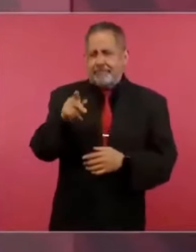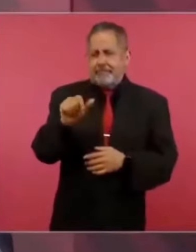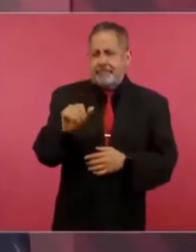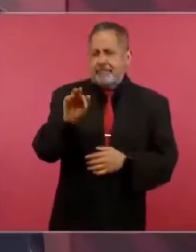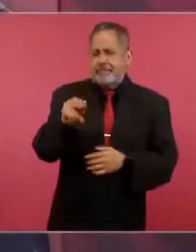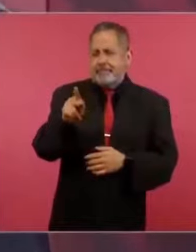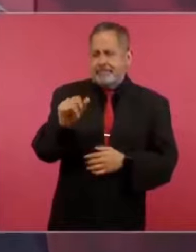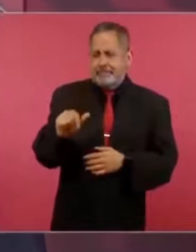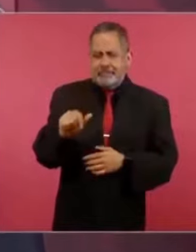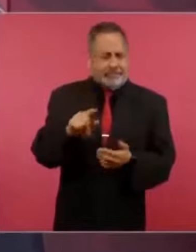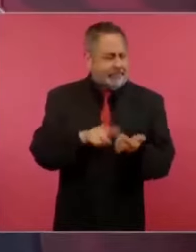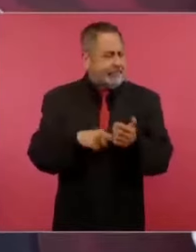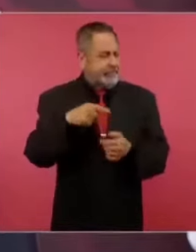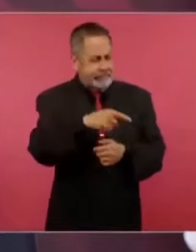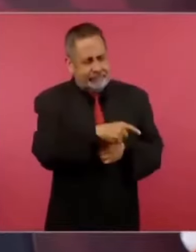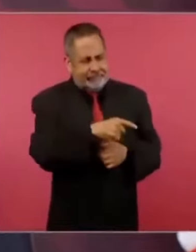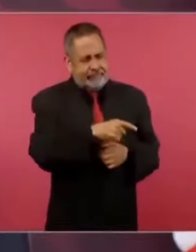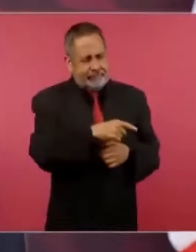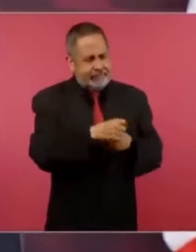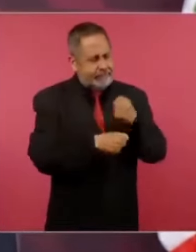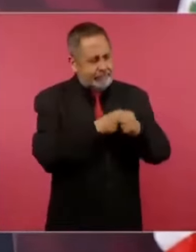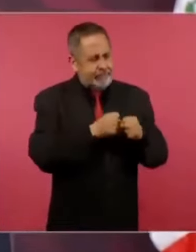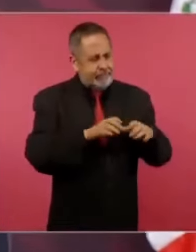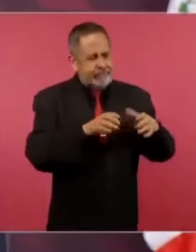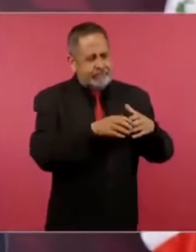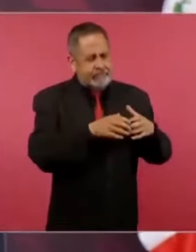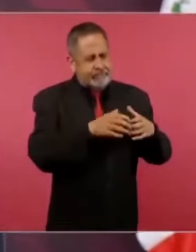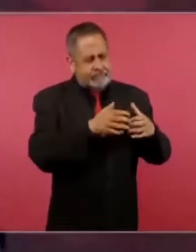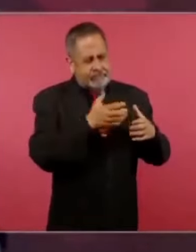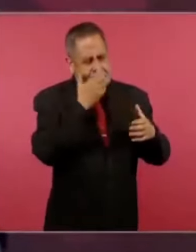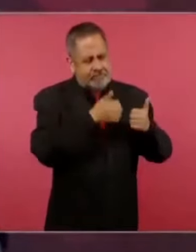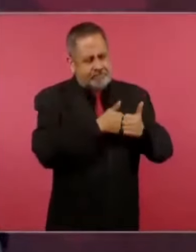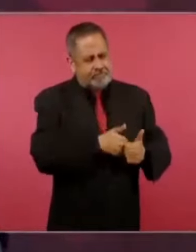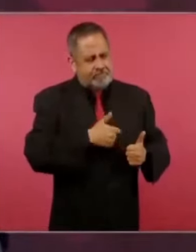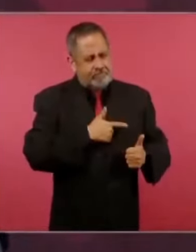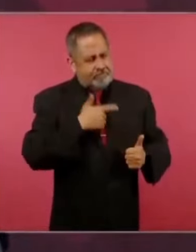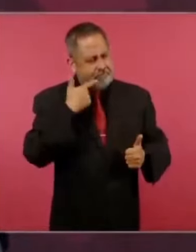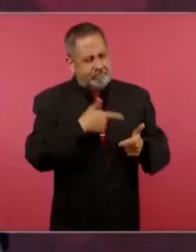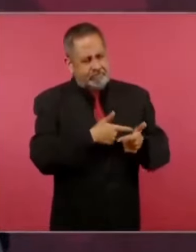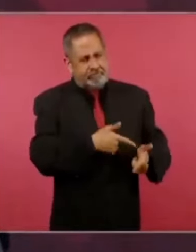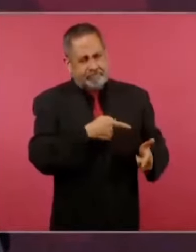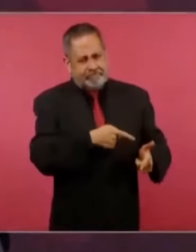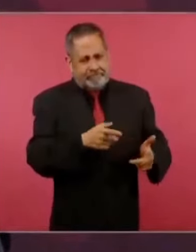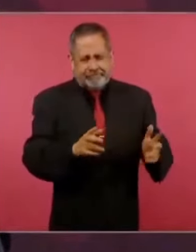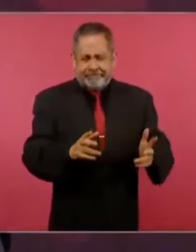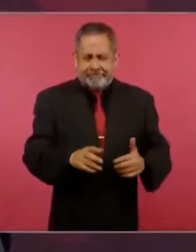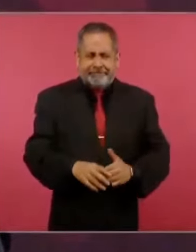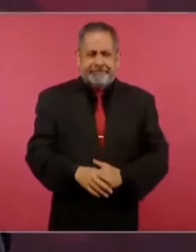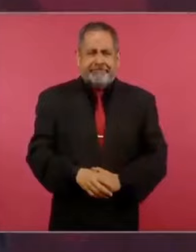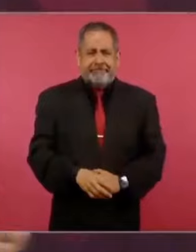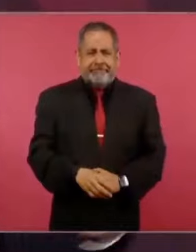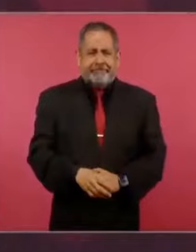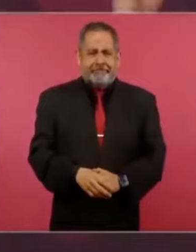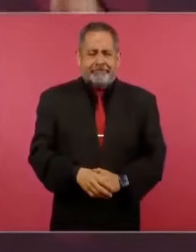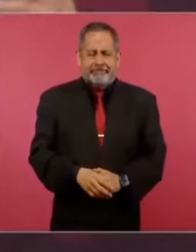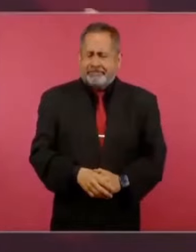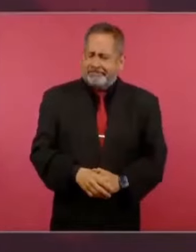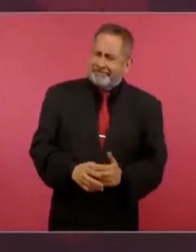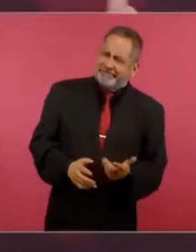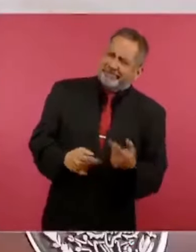porque